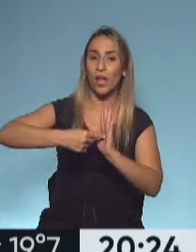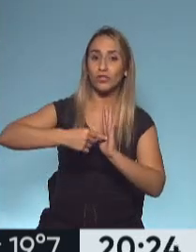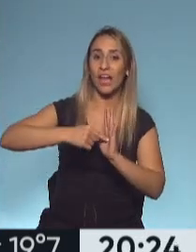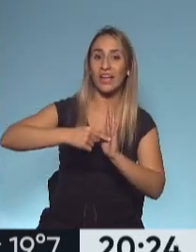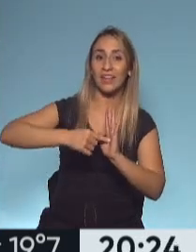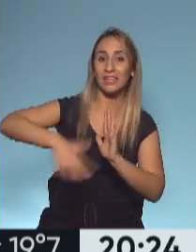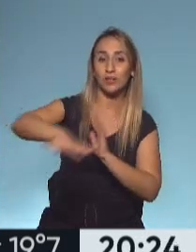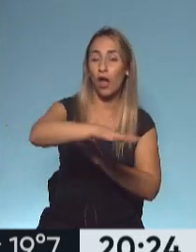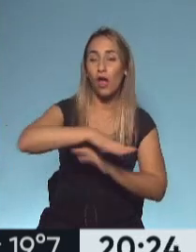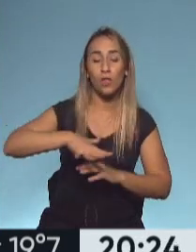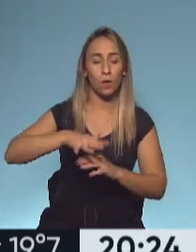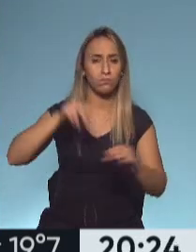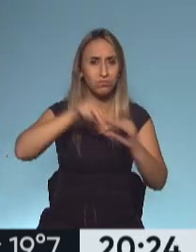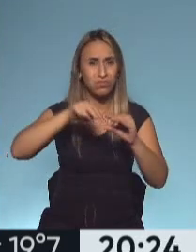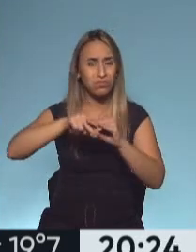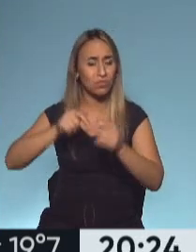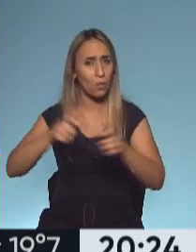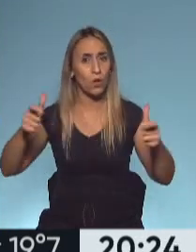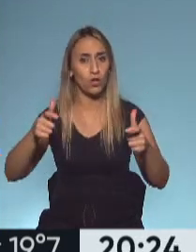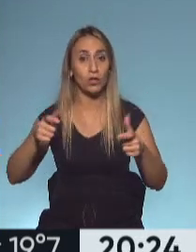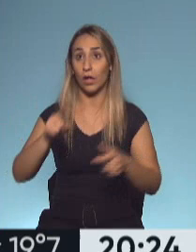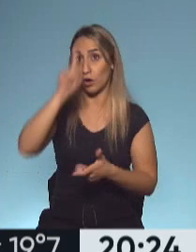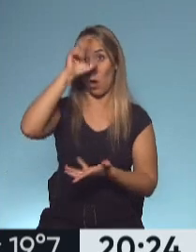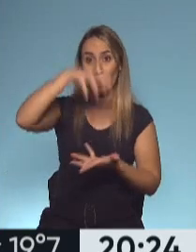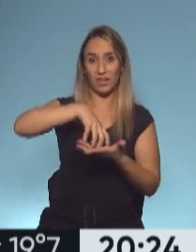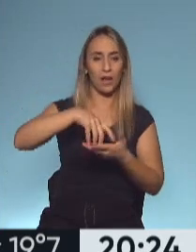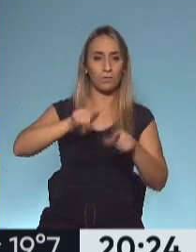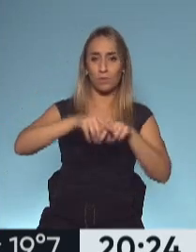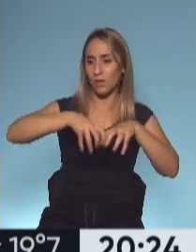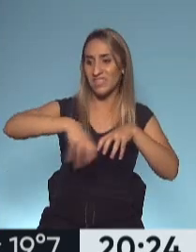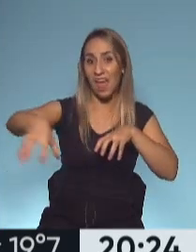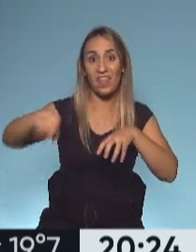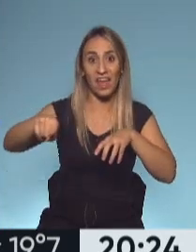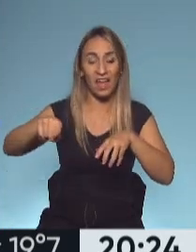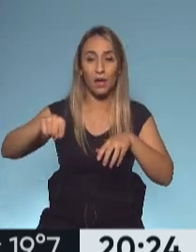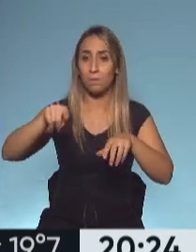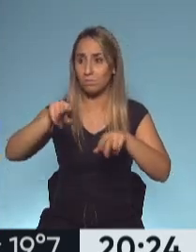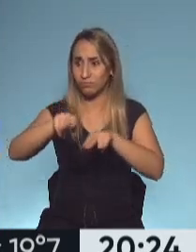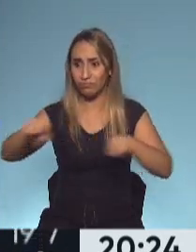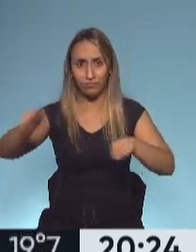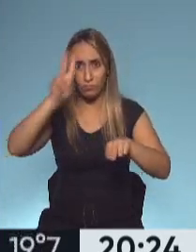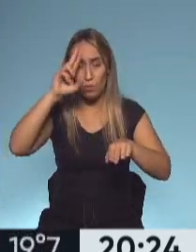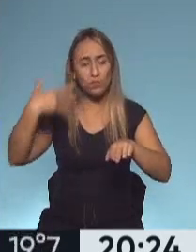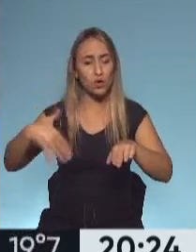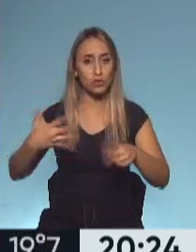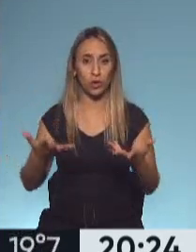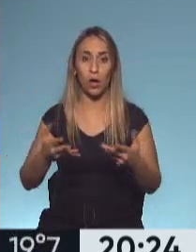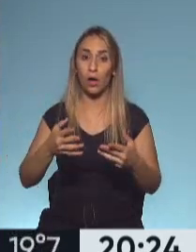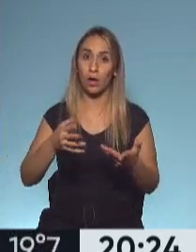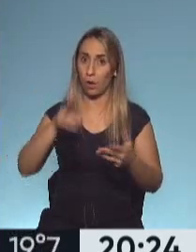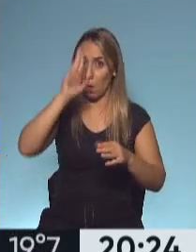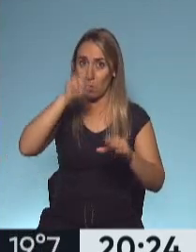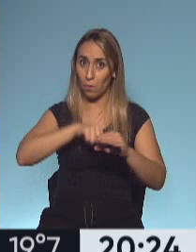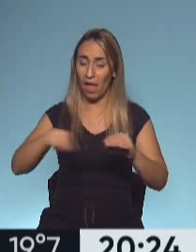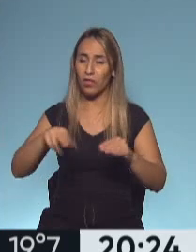alta. Y no, nuestro hospital, igual que la otra sede de CEMIC, no son una excepción a eso. Diría que la ocupación es mayor